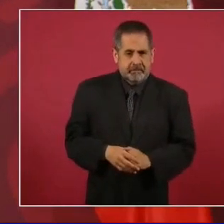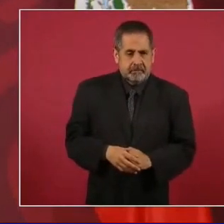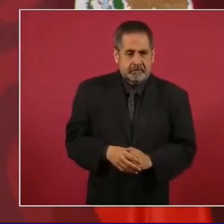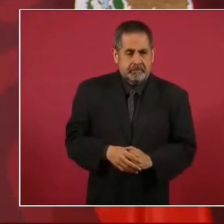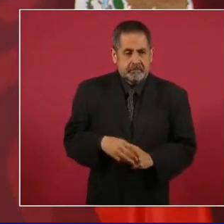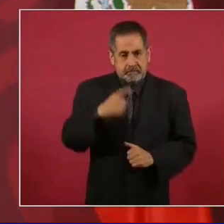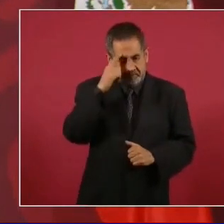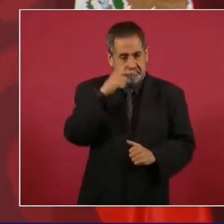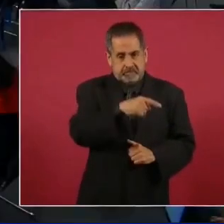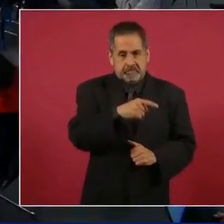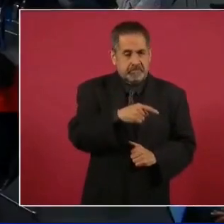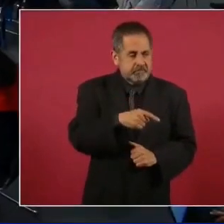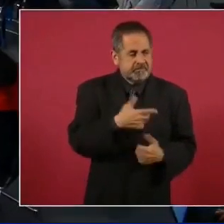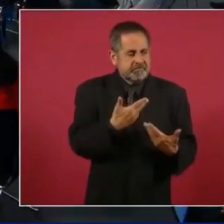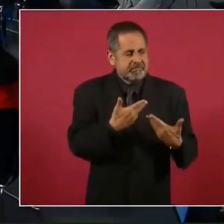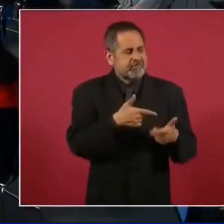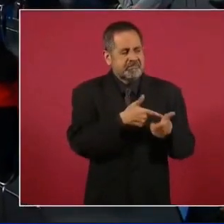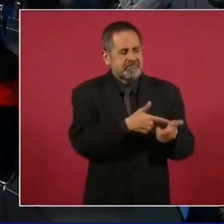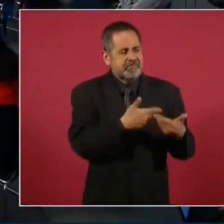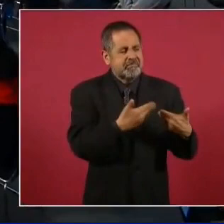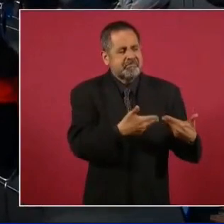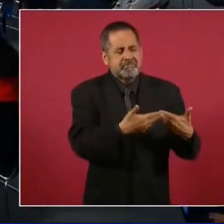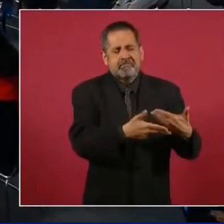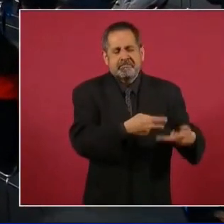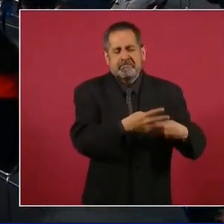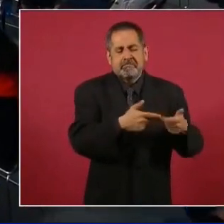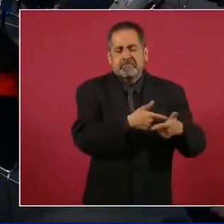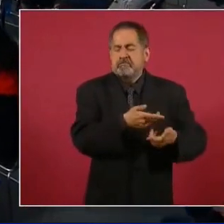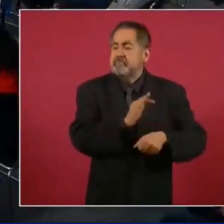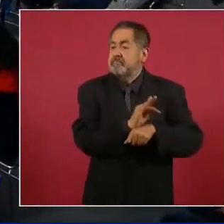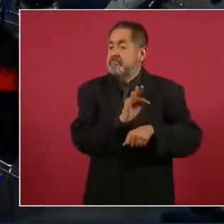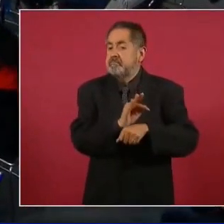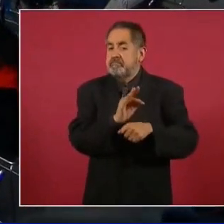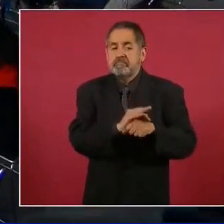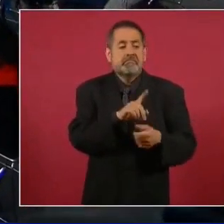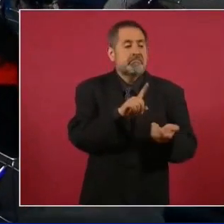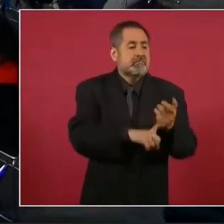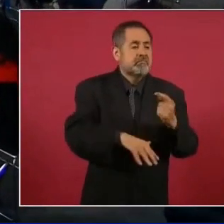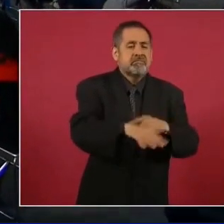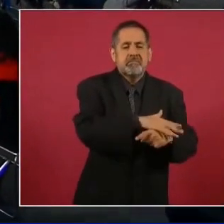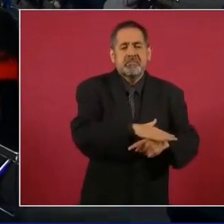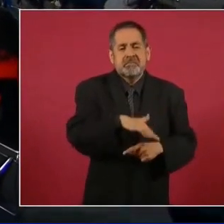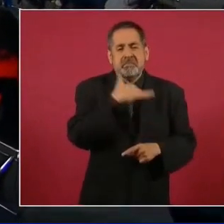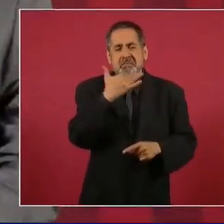para legalizar, legitimar a un régimen corrupto.